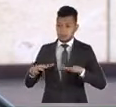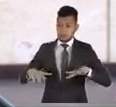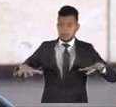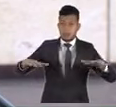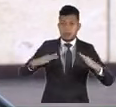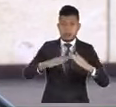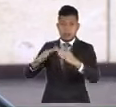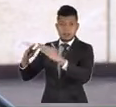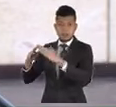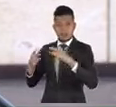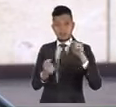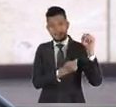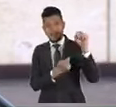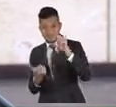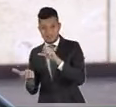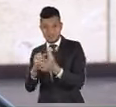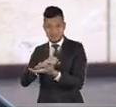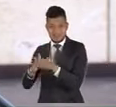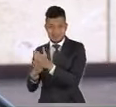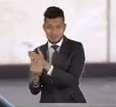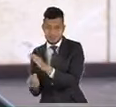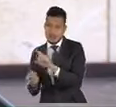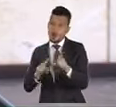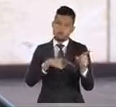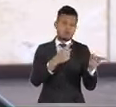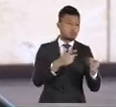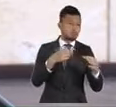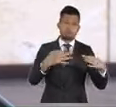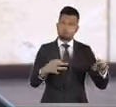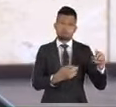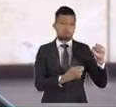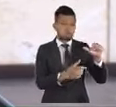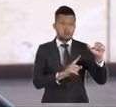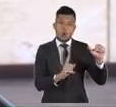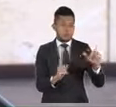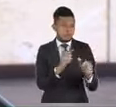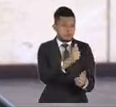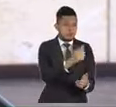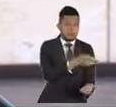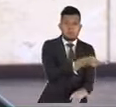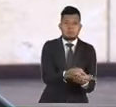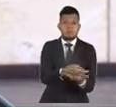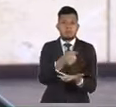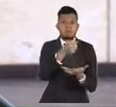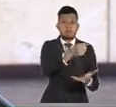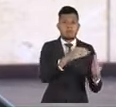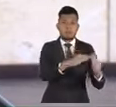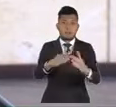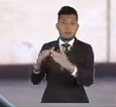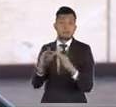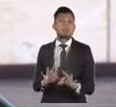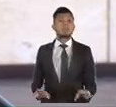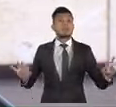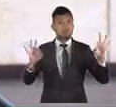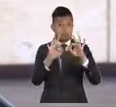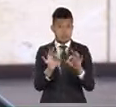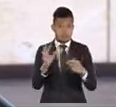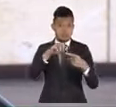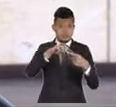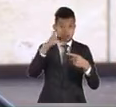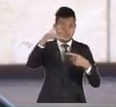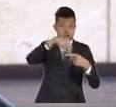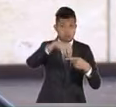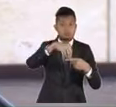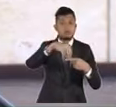BIS, y cómo trabajar también para superar ese déficit cualitativo también de vivienda. Ahí hay un primer paquete que es bastante interesante y